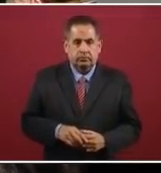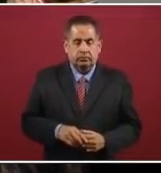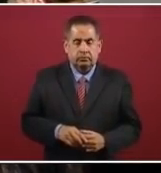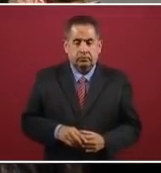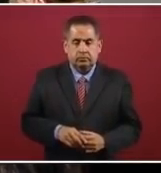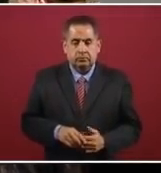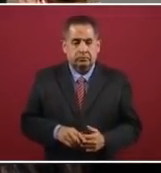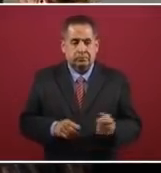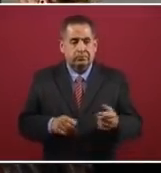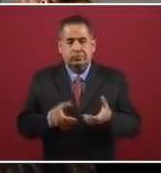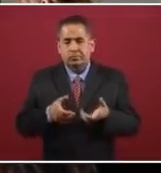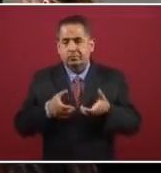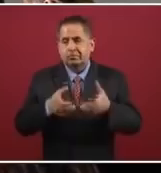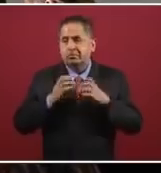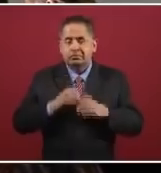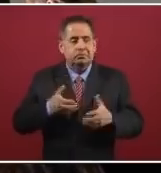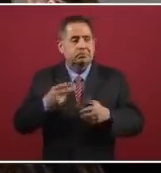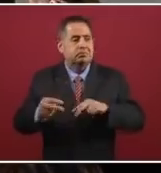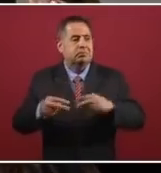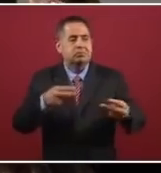no adecuados.